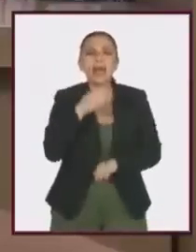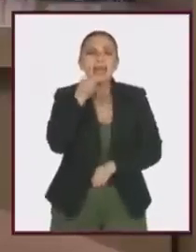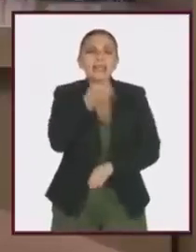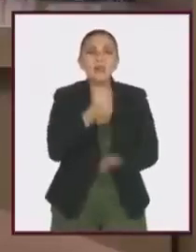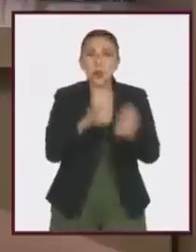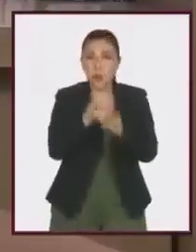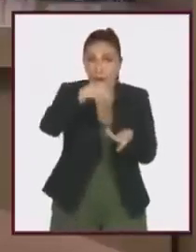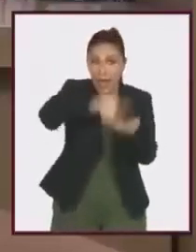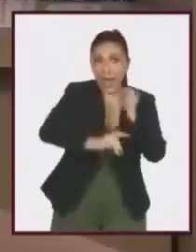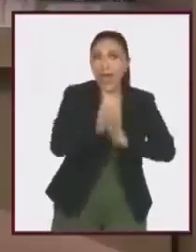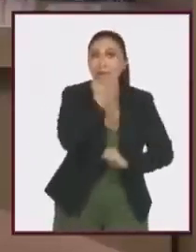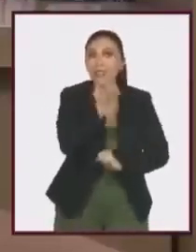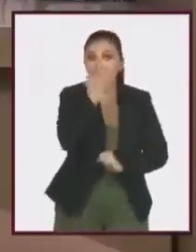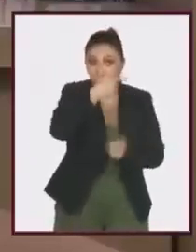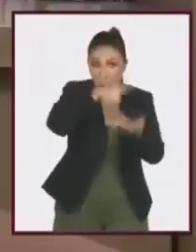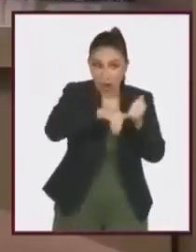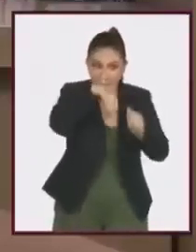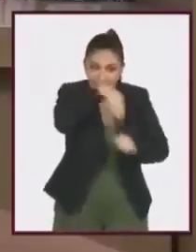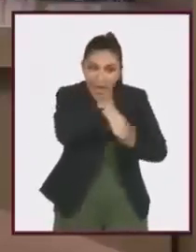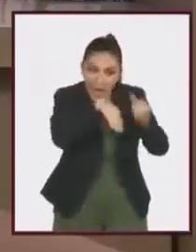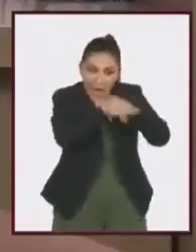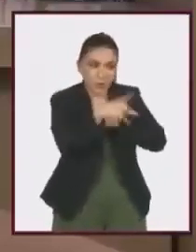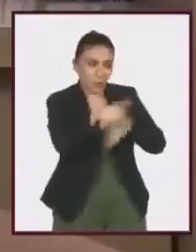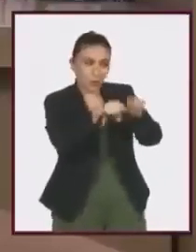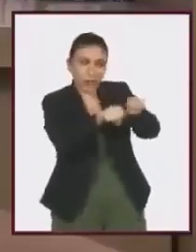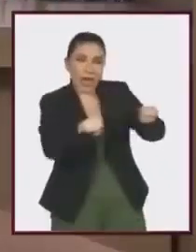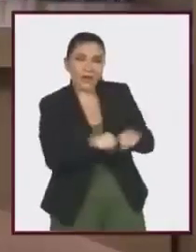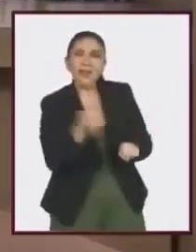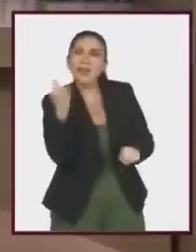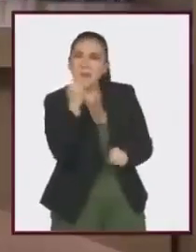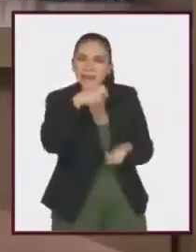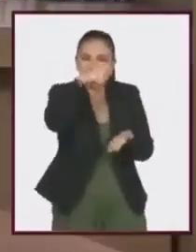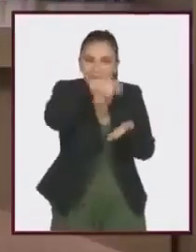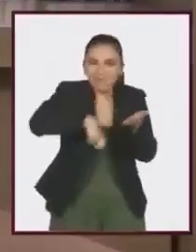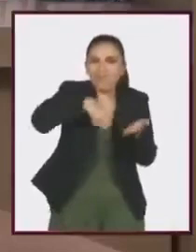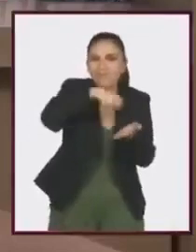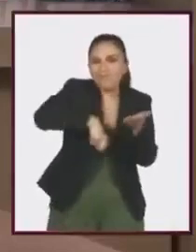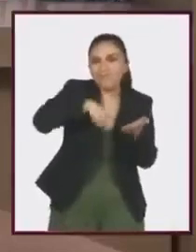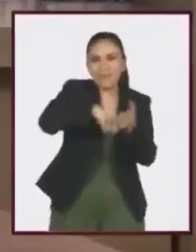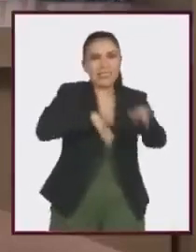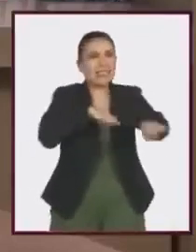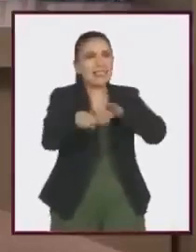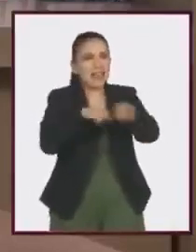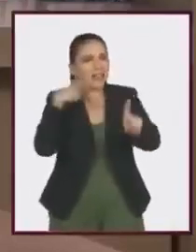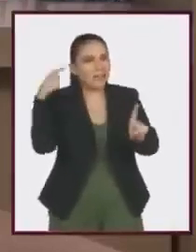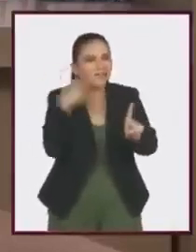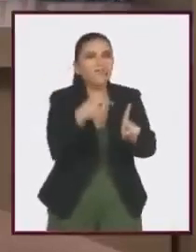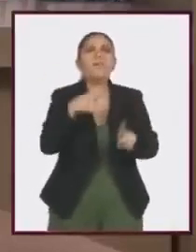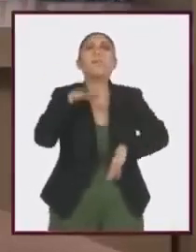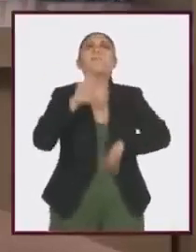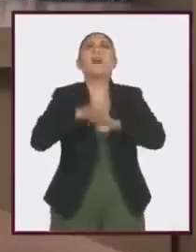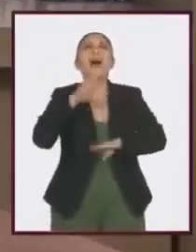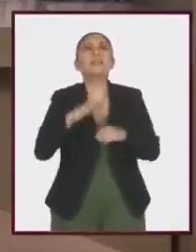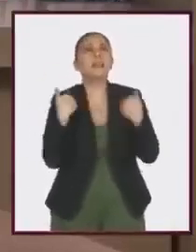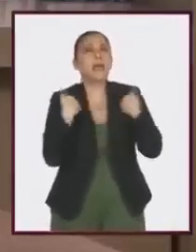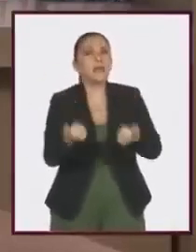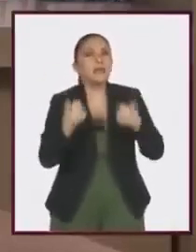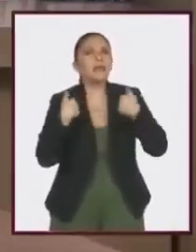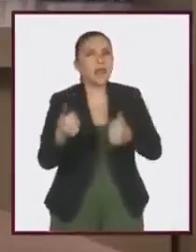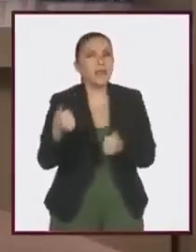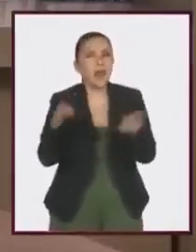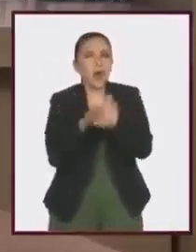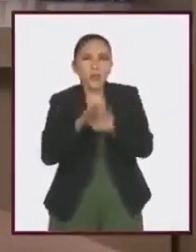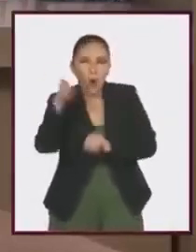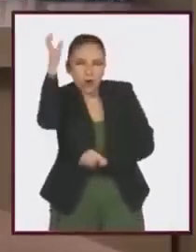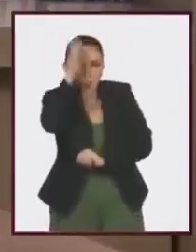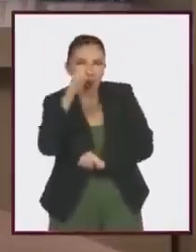la escuela, al interior de las aulas, trabajar de manera muy consciente con ellos